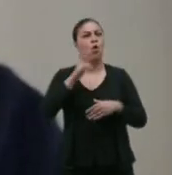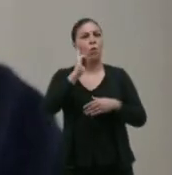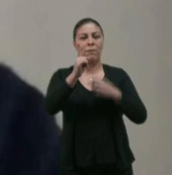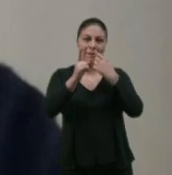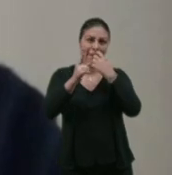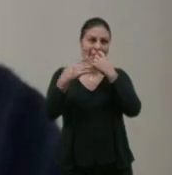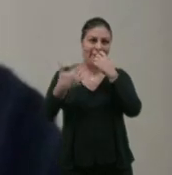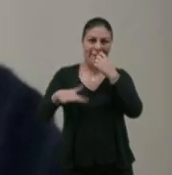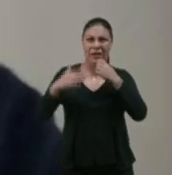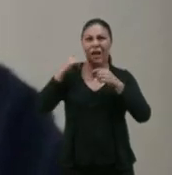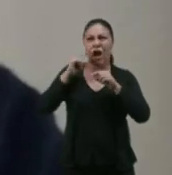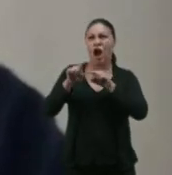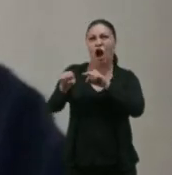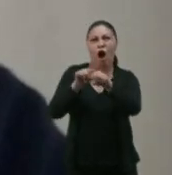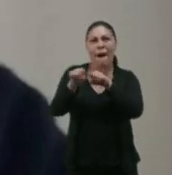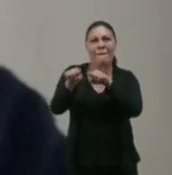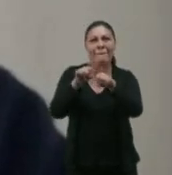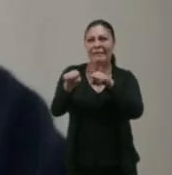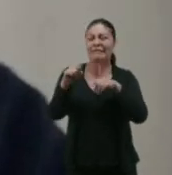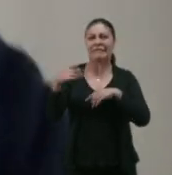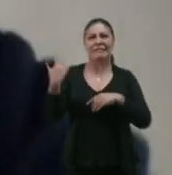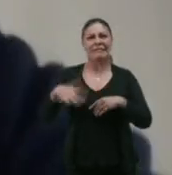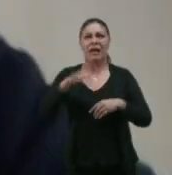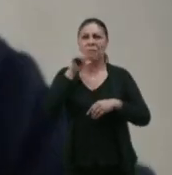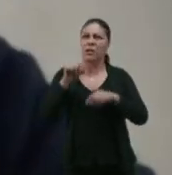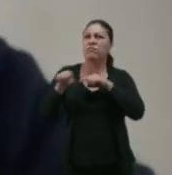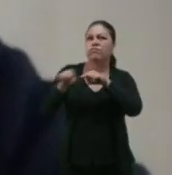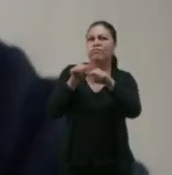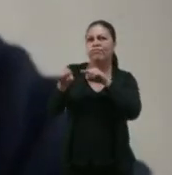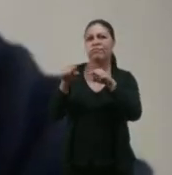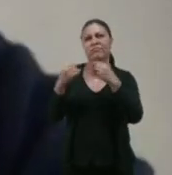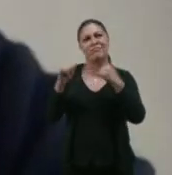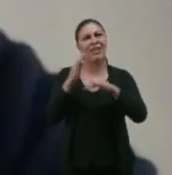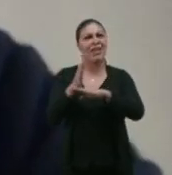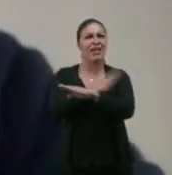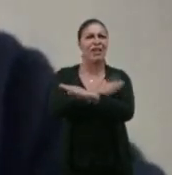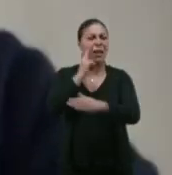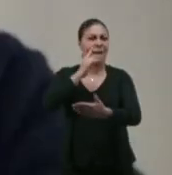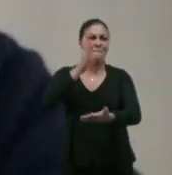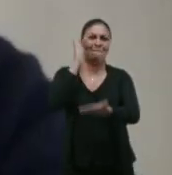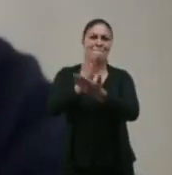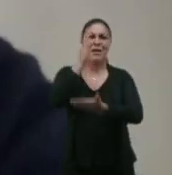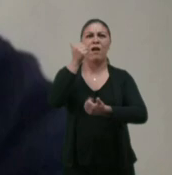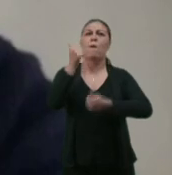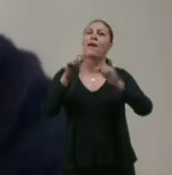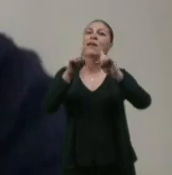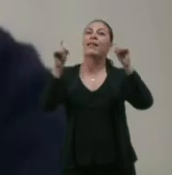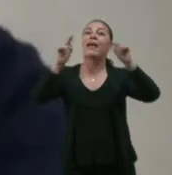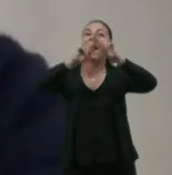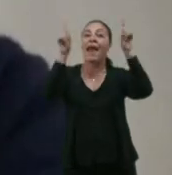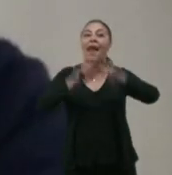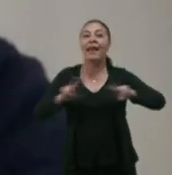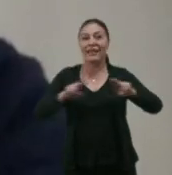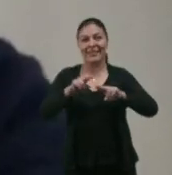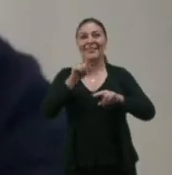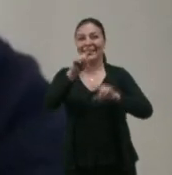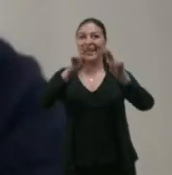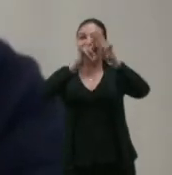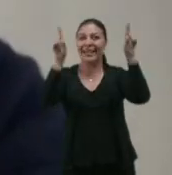momento sucedió lo que se llamó el estallido de la burbuja del Internet. La gente pensaba que el Internet era una